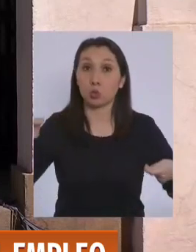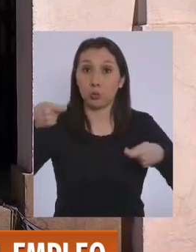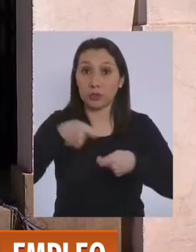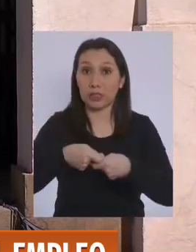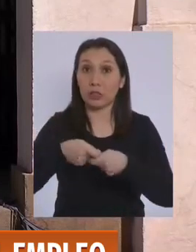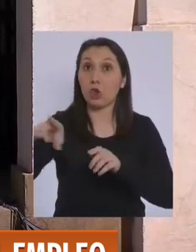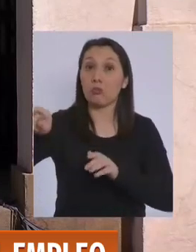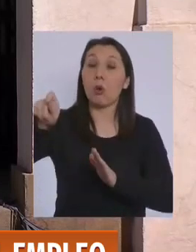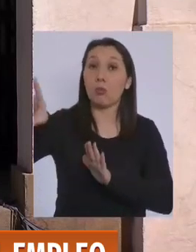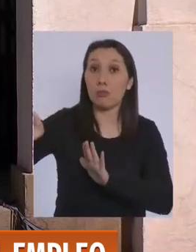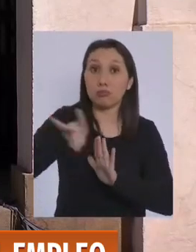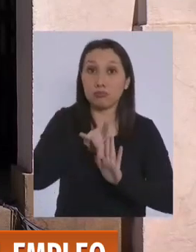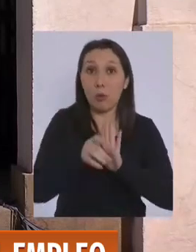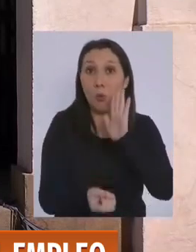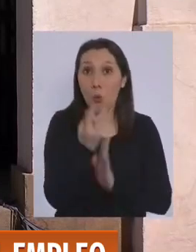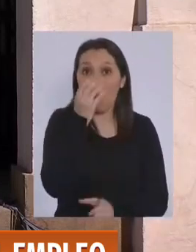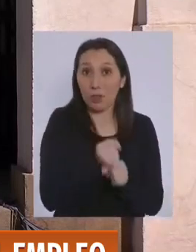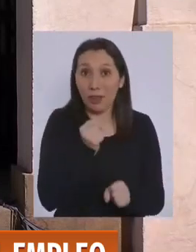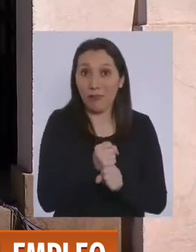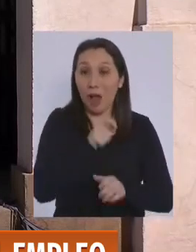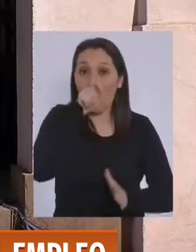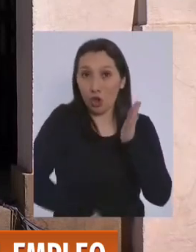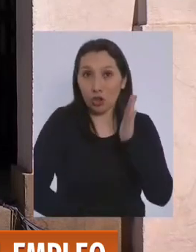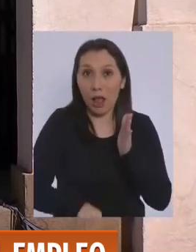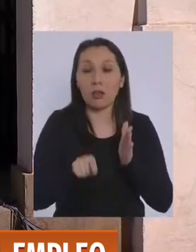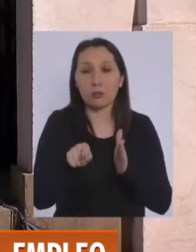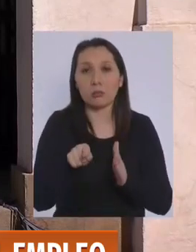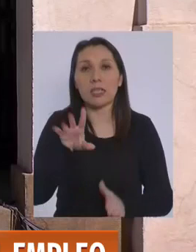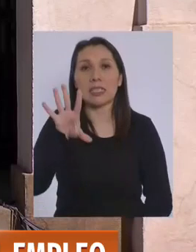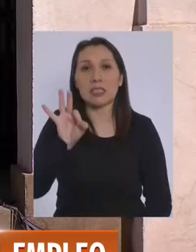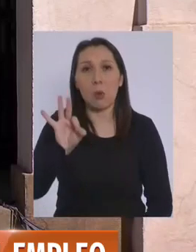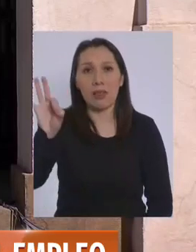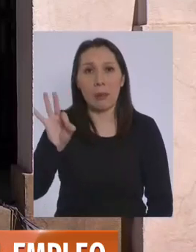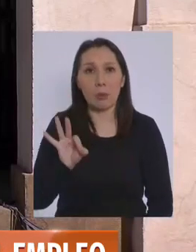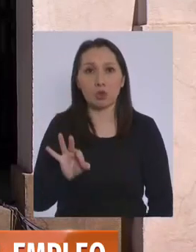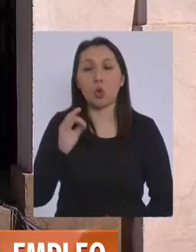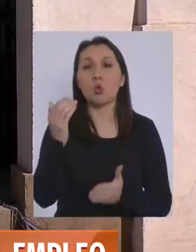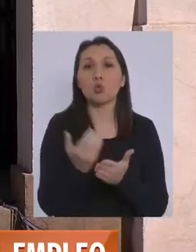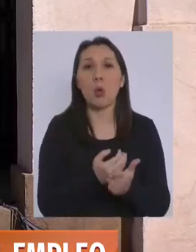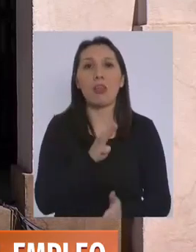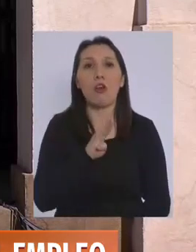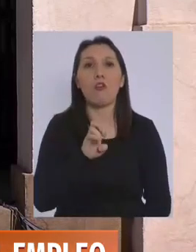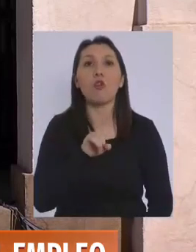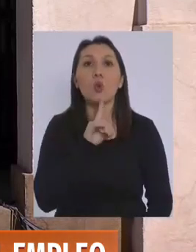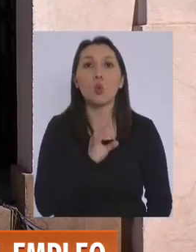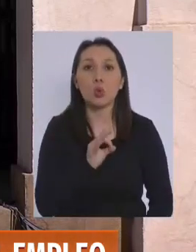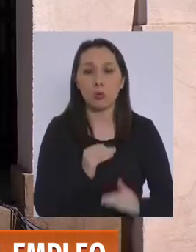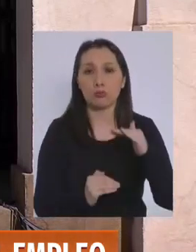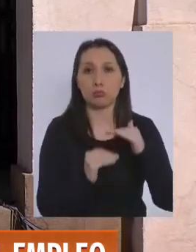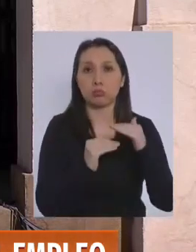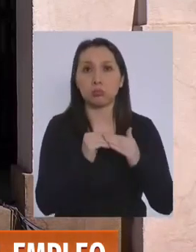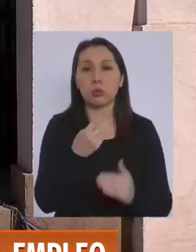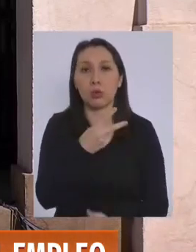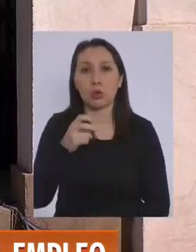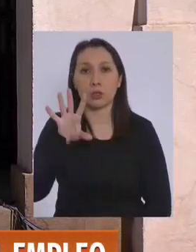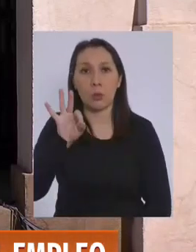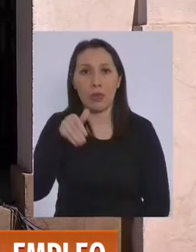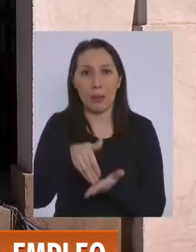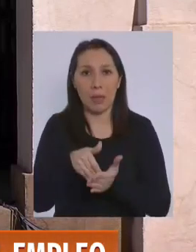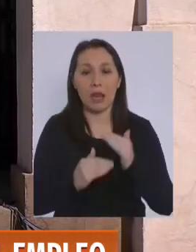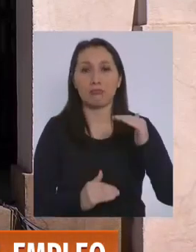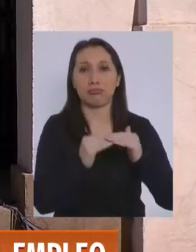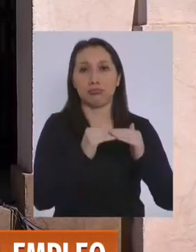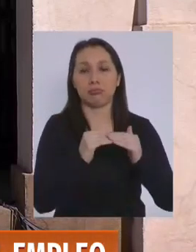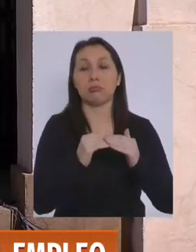a la contratación tiene un valor de 50% del sueldo bruto, con un techo de 250 mil